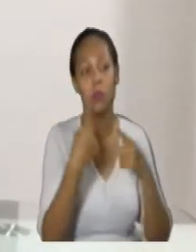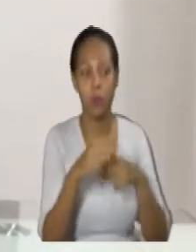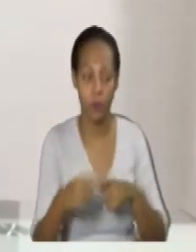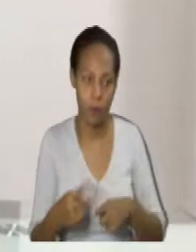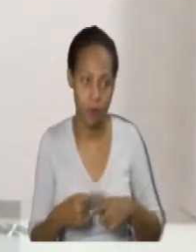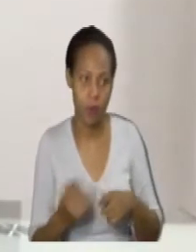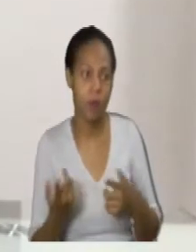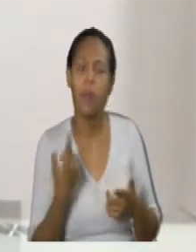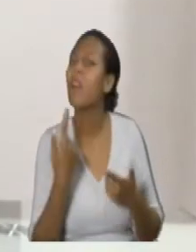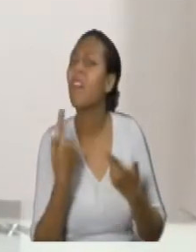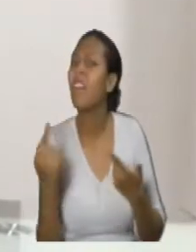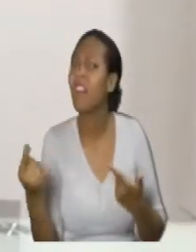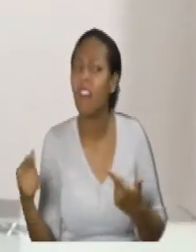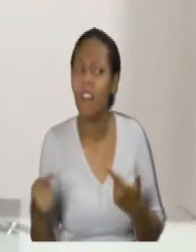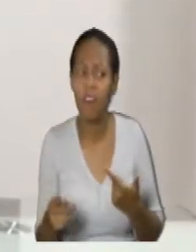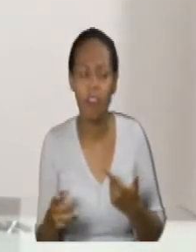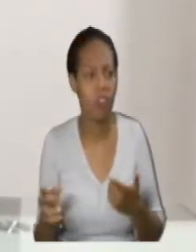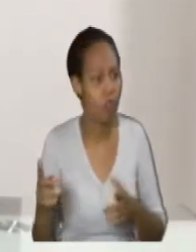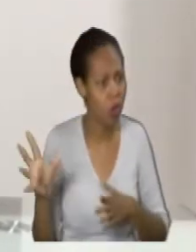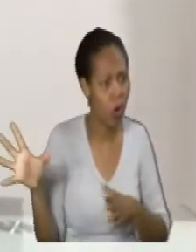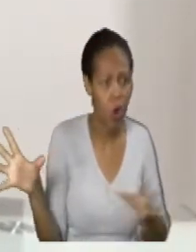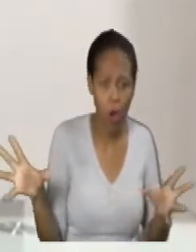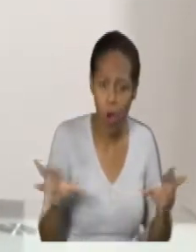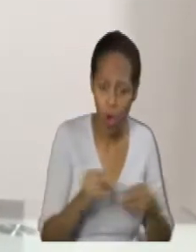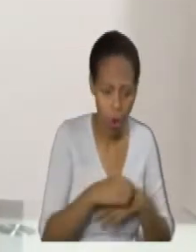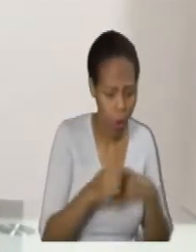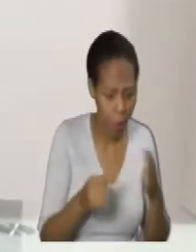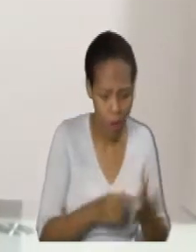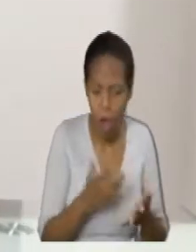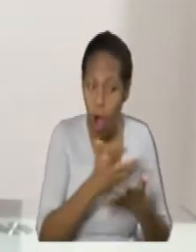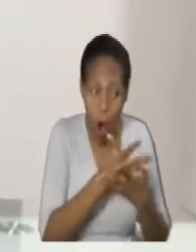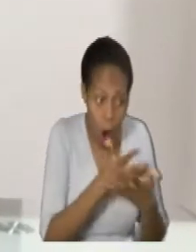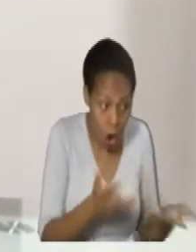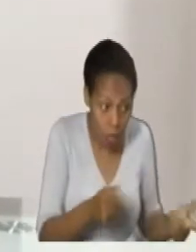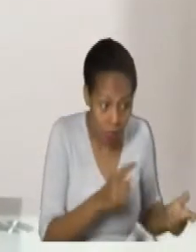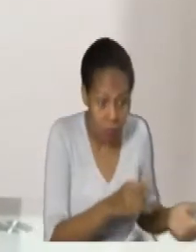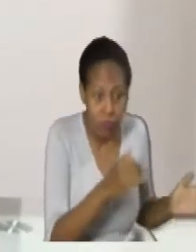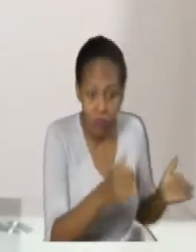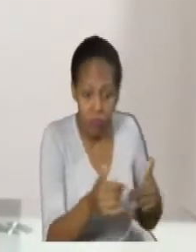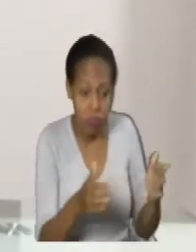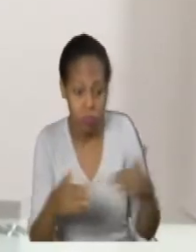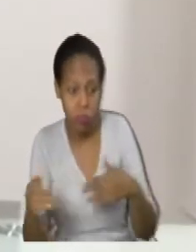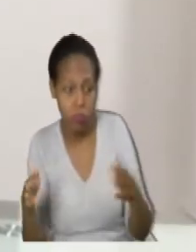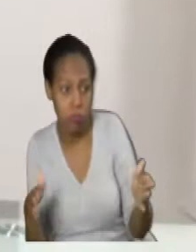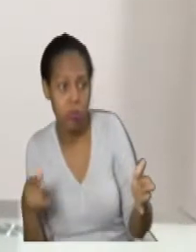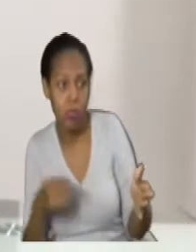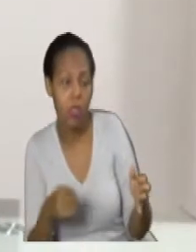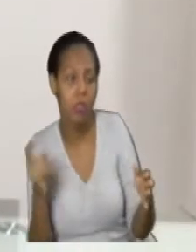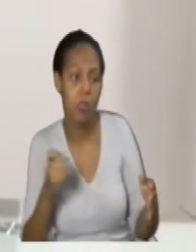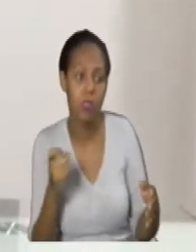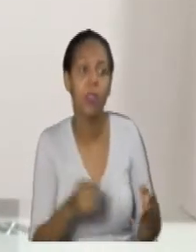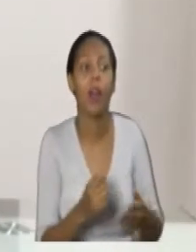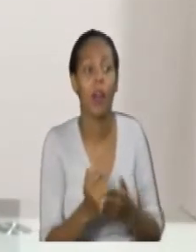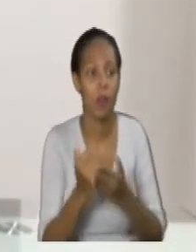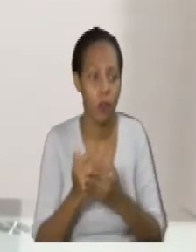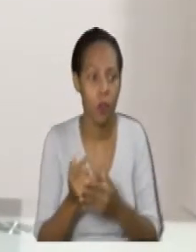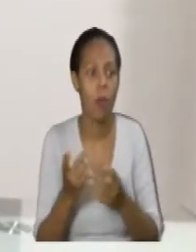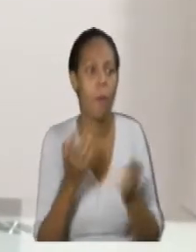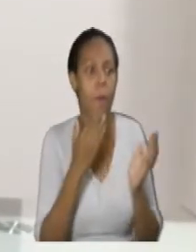Prestamos todos los aparatos o aparatología que está de última punta en el mercado, como